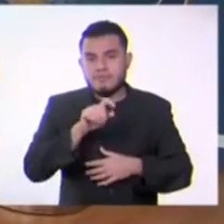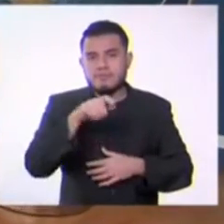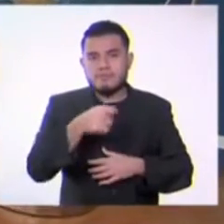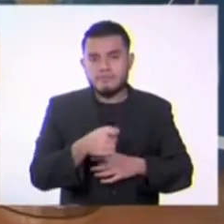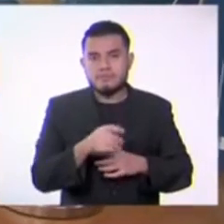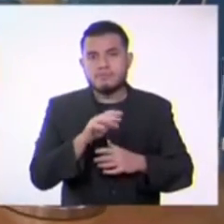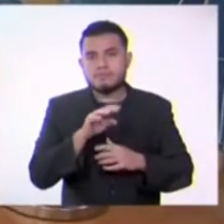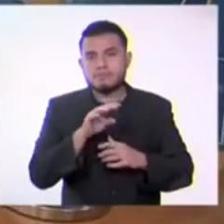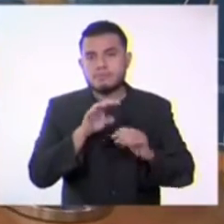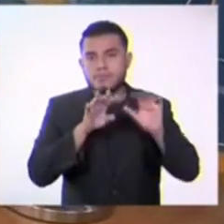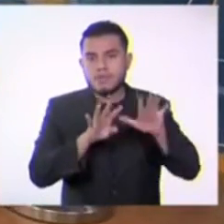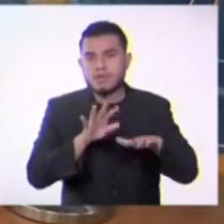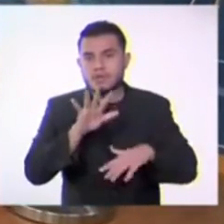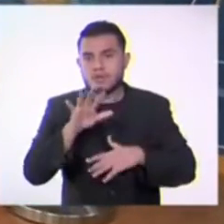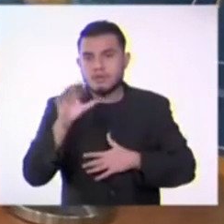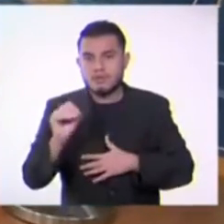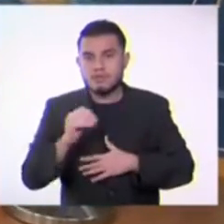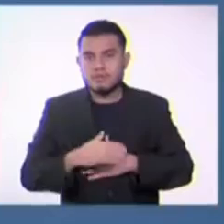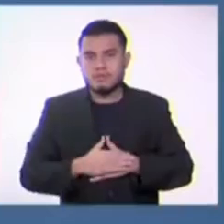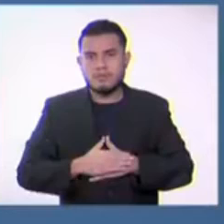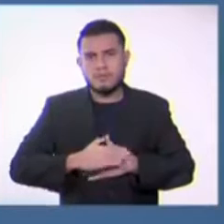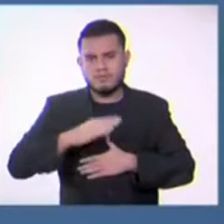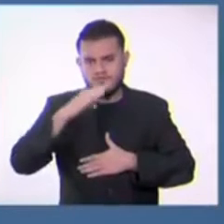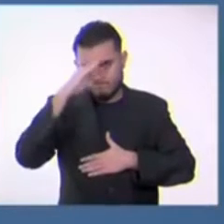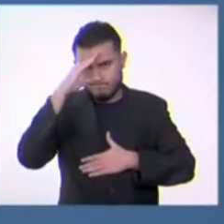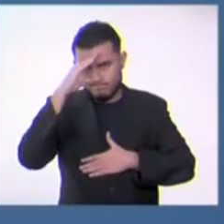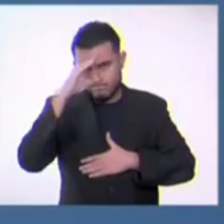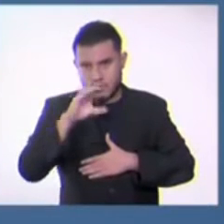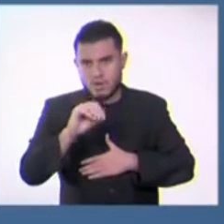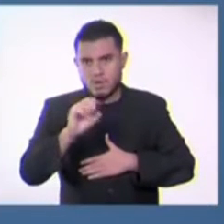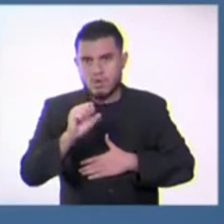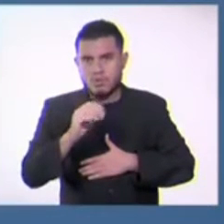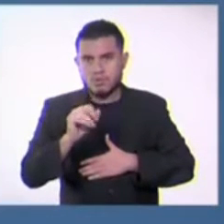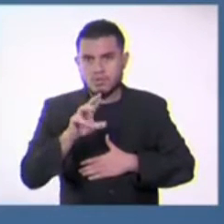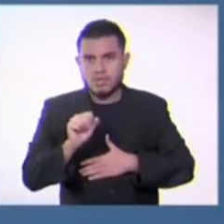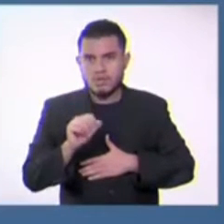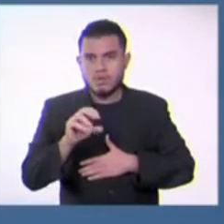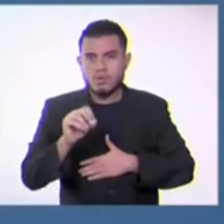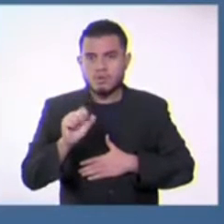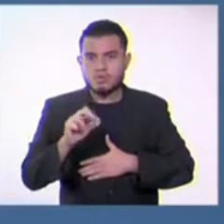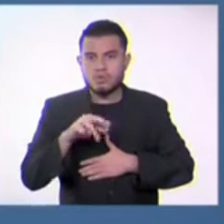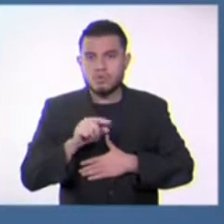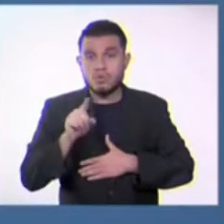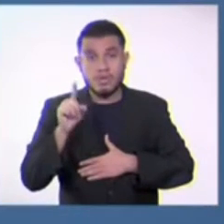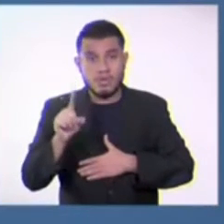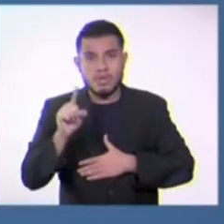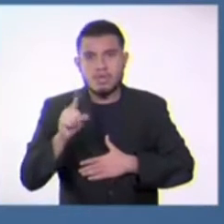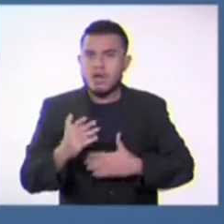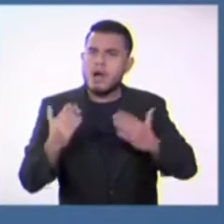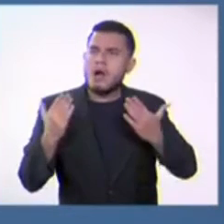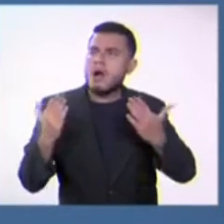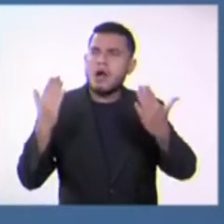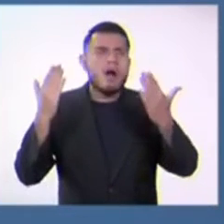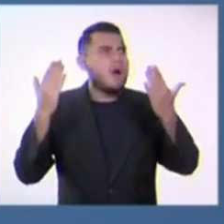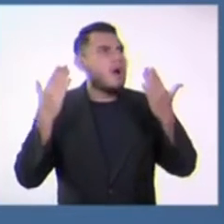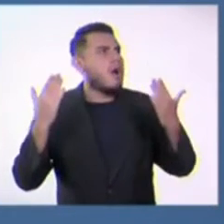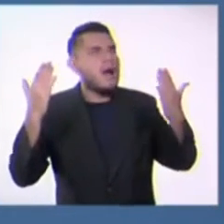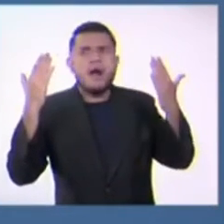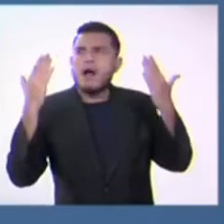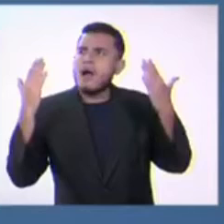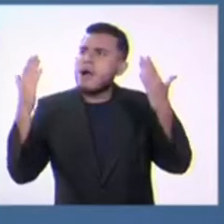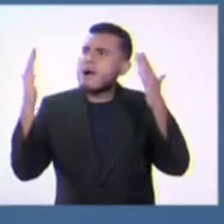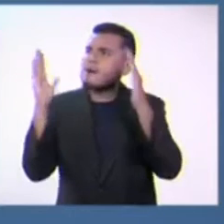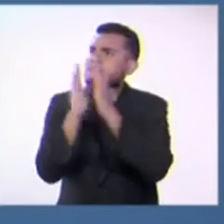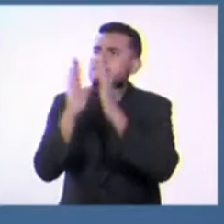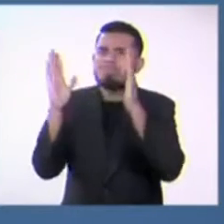sí. El mayor ahí lo Óscar tenemos, Osorio. correcto. Cuando él regresa de su exilio, él es alzado en brazos, se espera